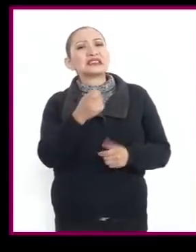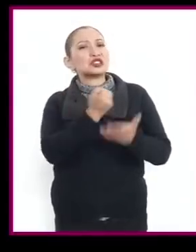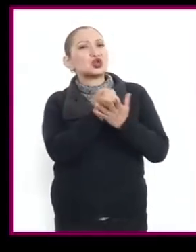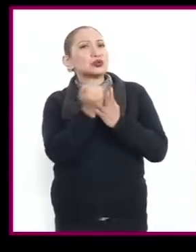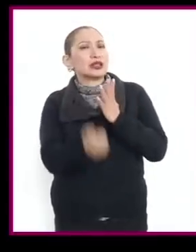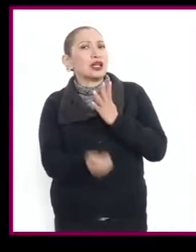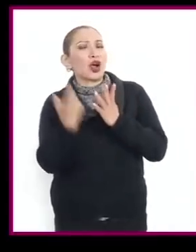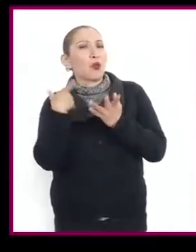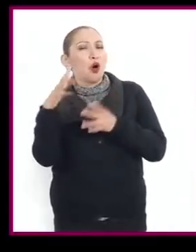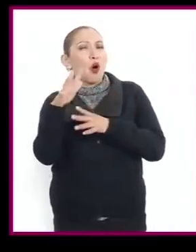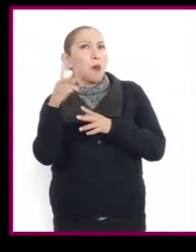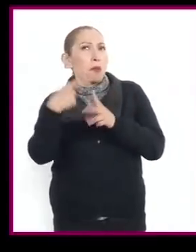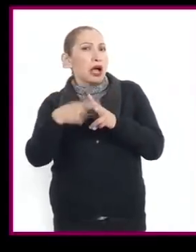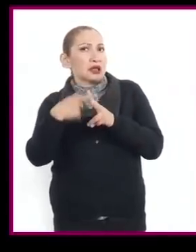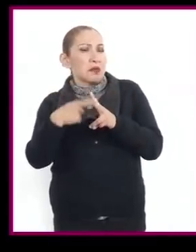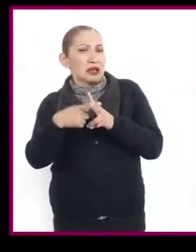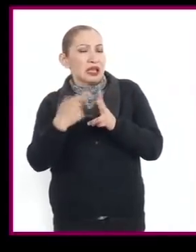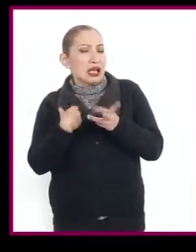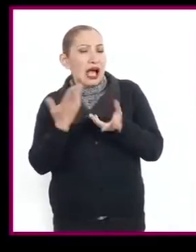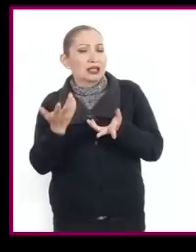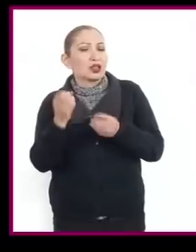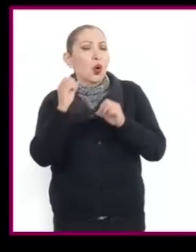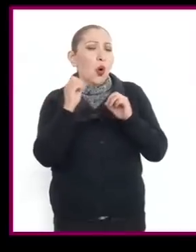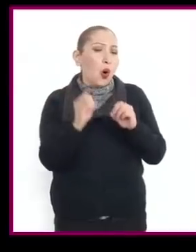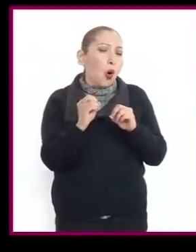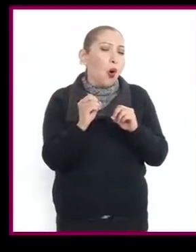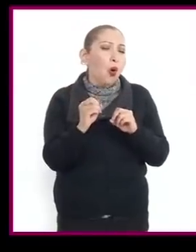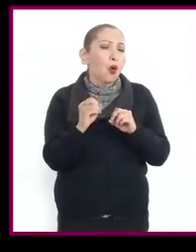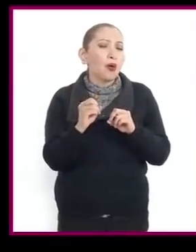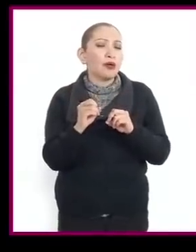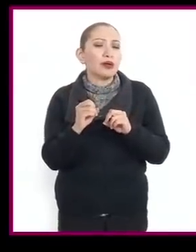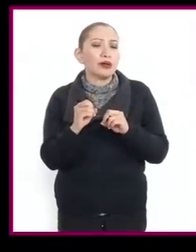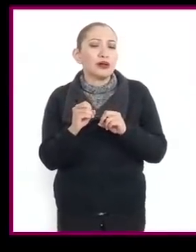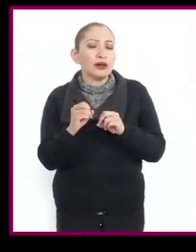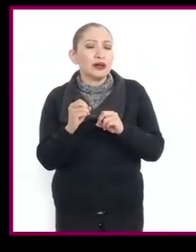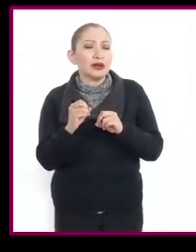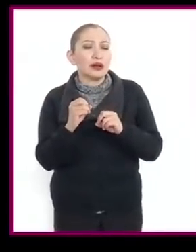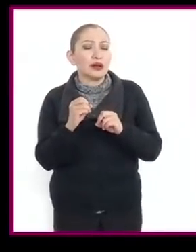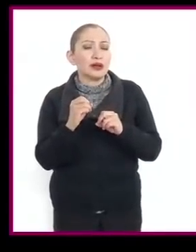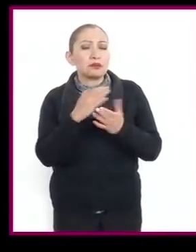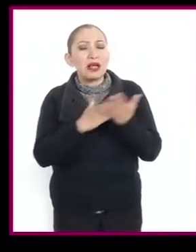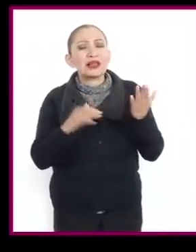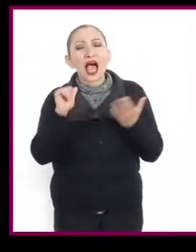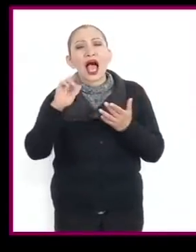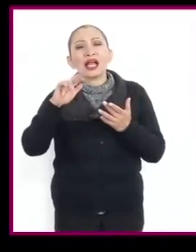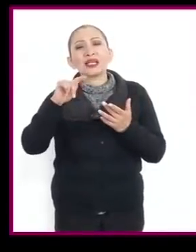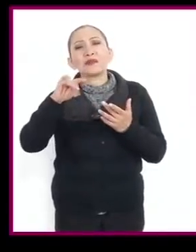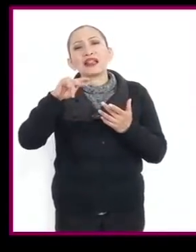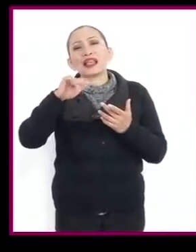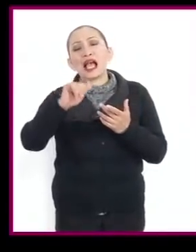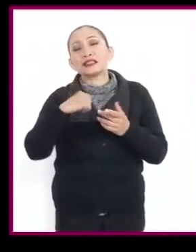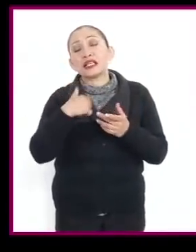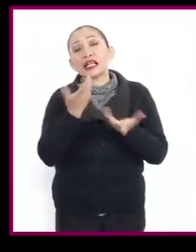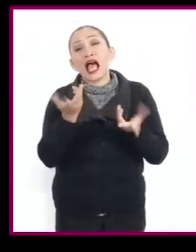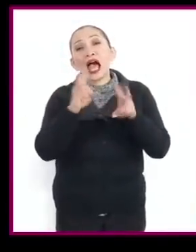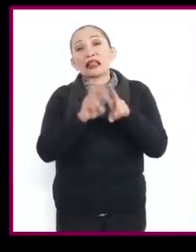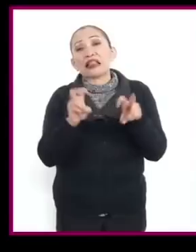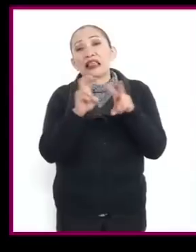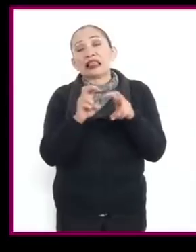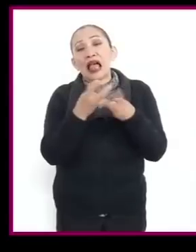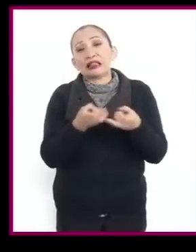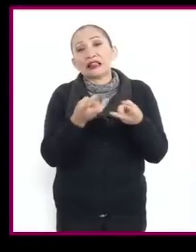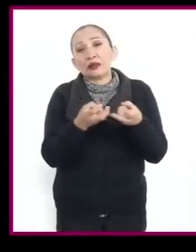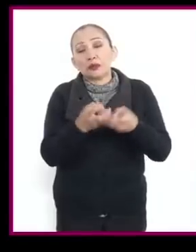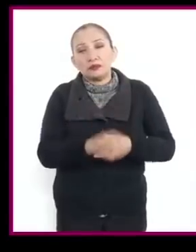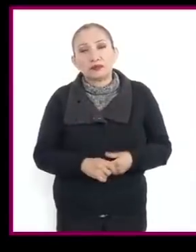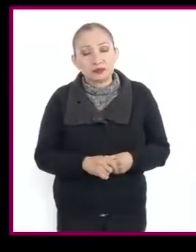sustantivo, el área de las matemáticas que estudia los números, o puede, como en este caso de media aritmética, ser un adjetivo calificativo. Y